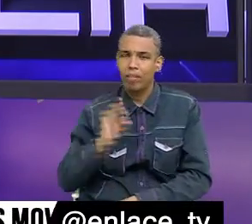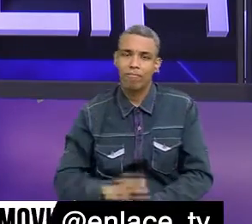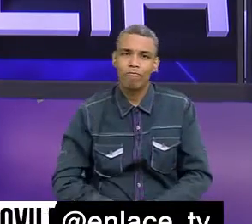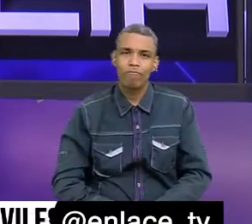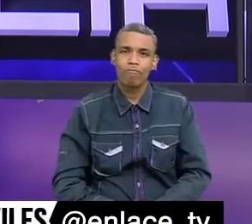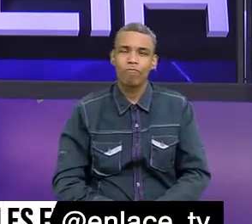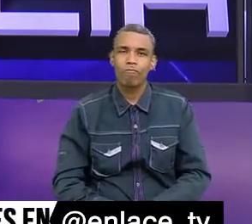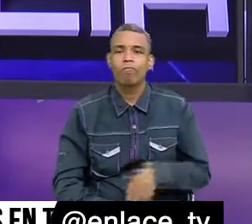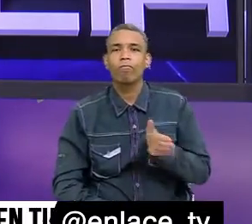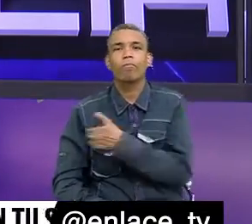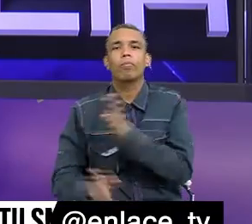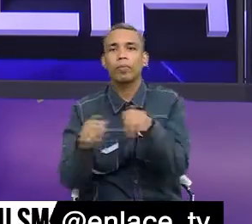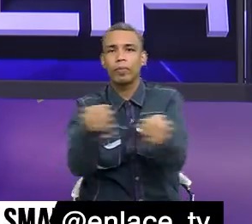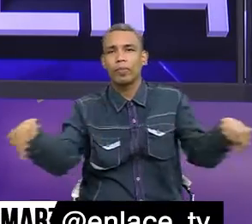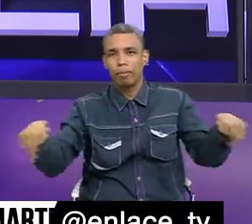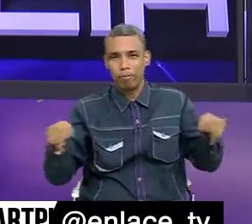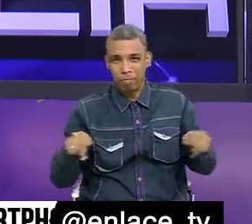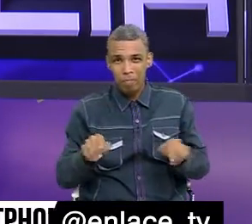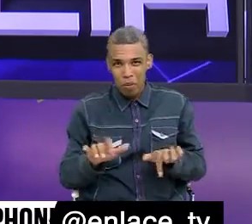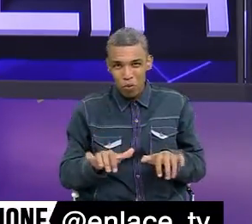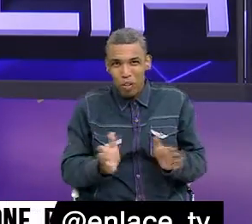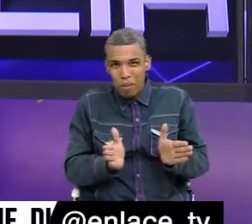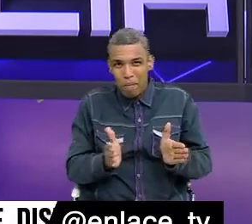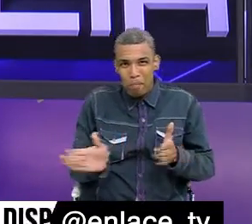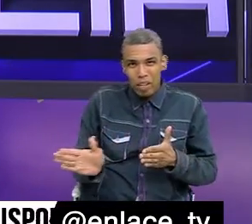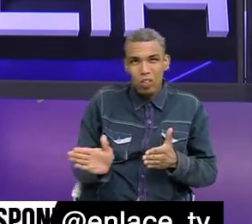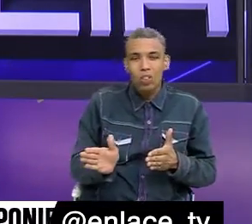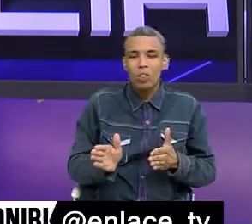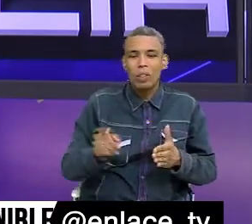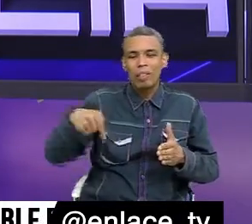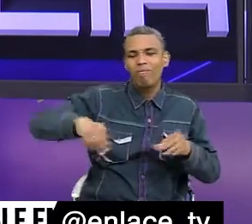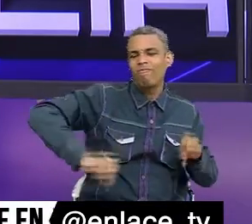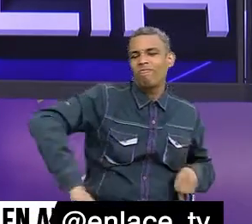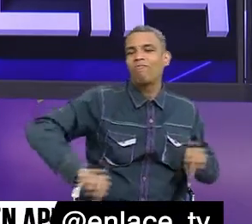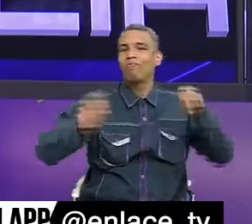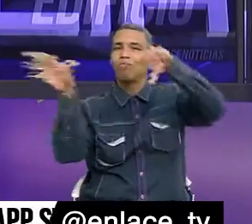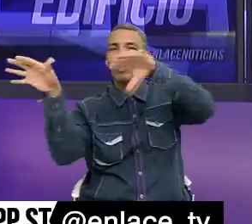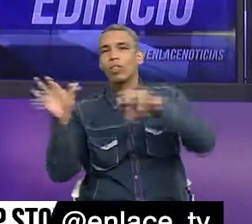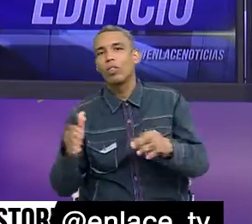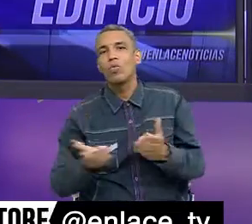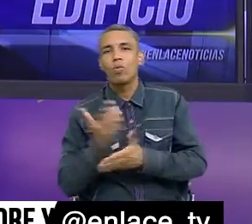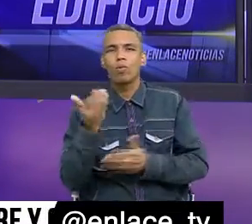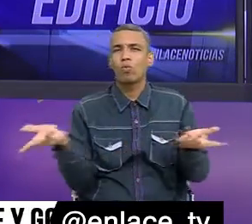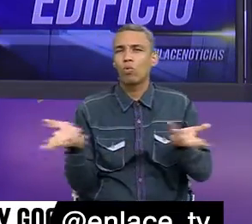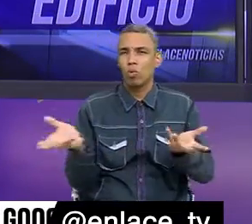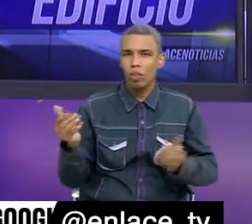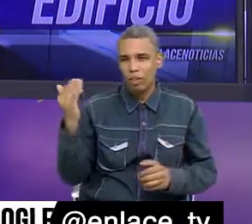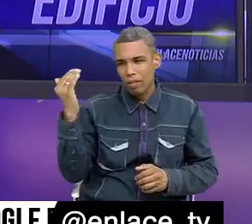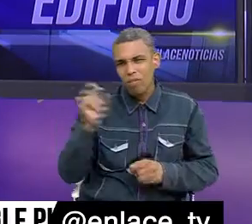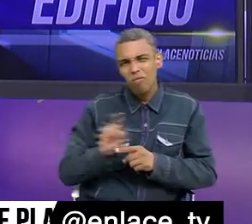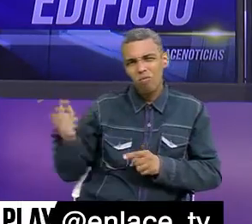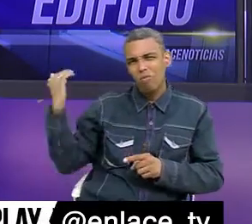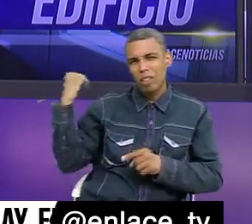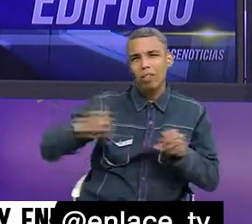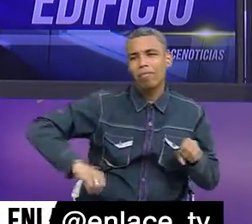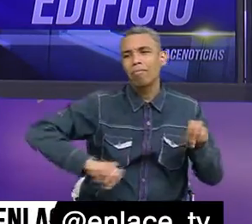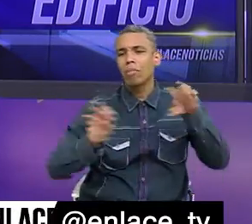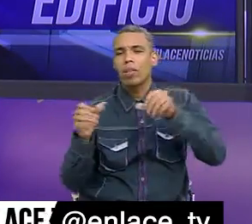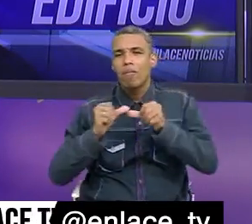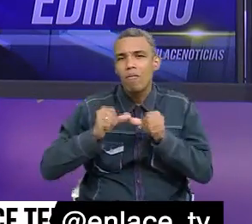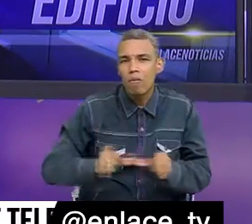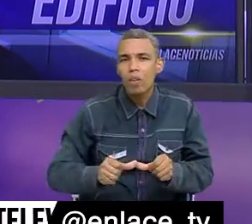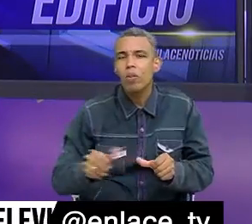Planeación Municipal tiene nuevas oficinas. Están ubicadas en el barrio La Libertad, en donde despachan desde la semana pasada. Solo el despacho del SISBEN